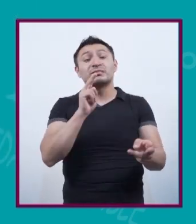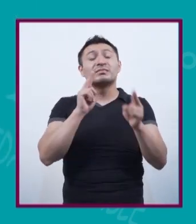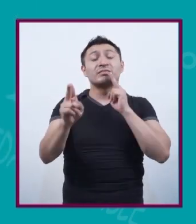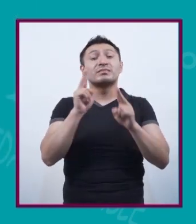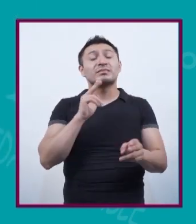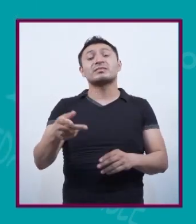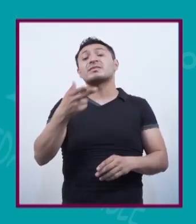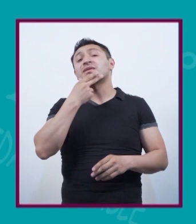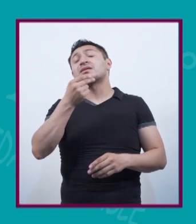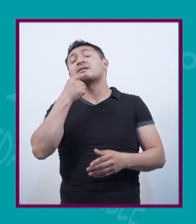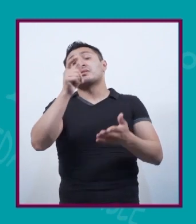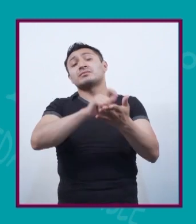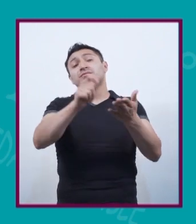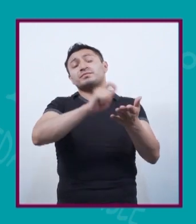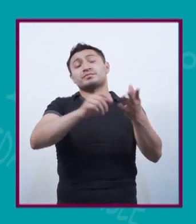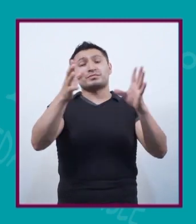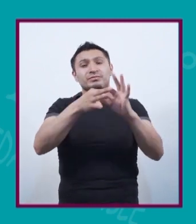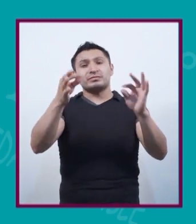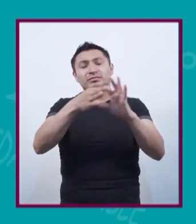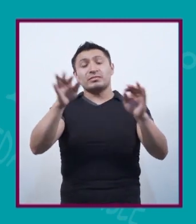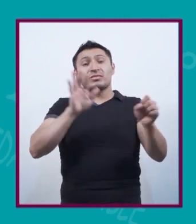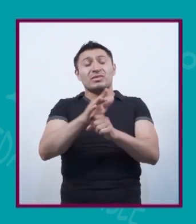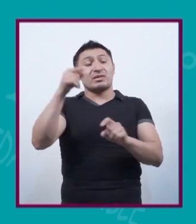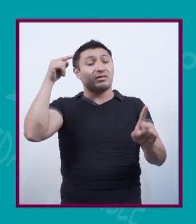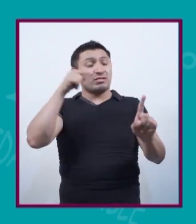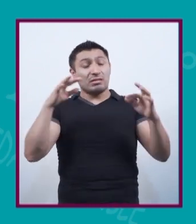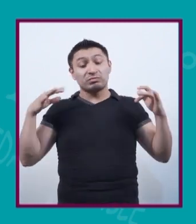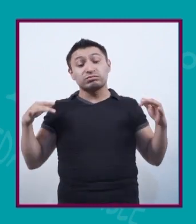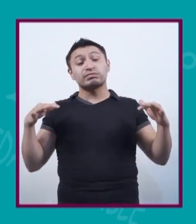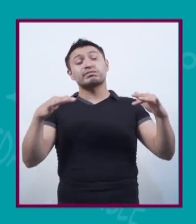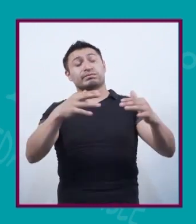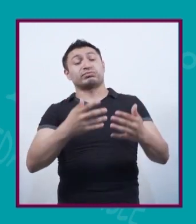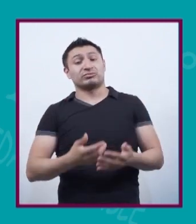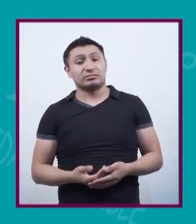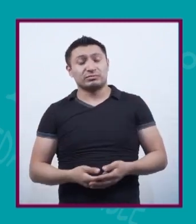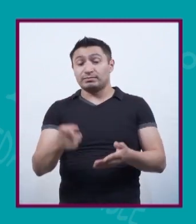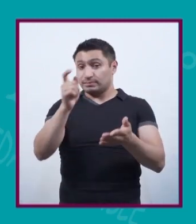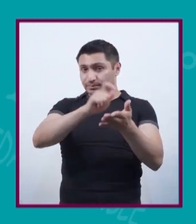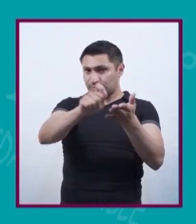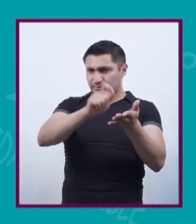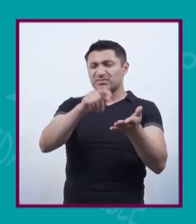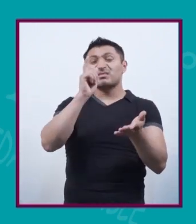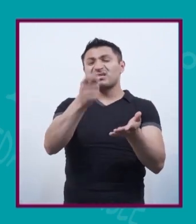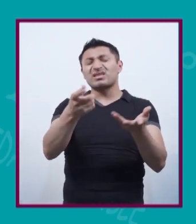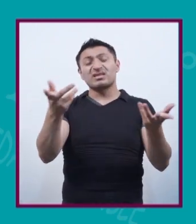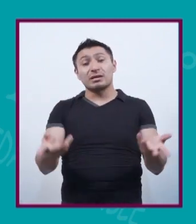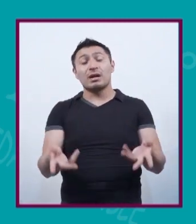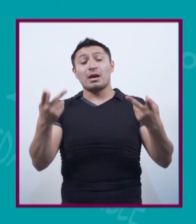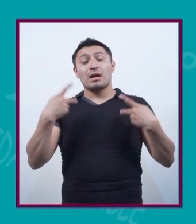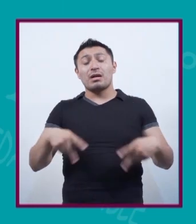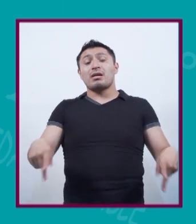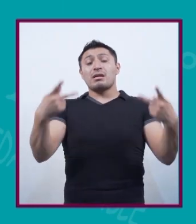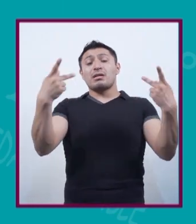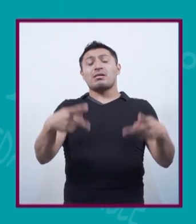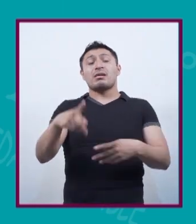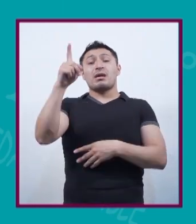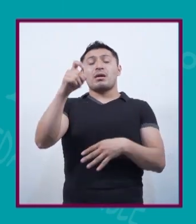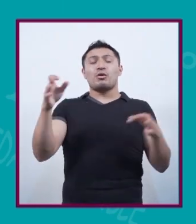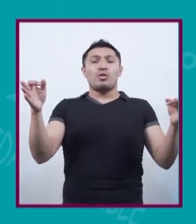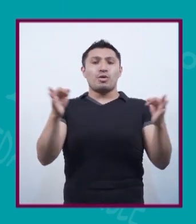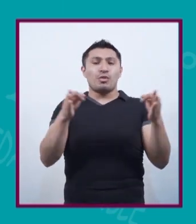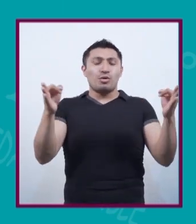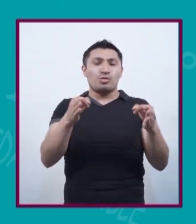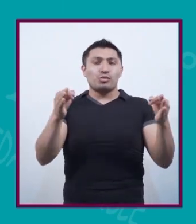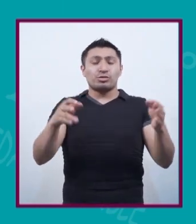dio señales del estado de ánimo que llevó hasta allí a tanta gente. Escribió: los vendedores de aguas frescas y de